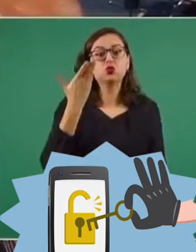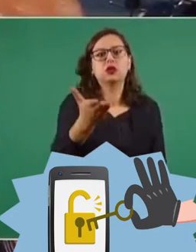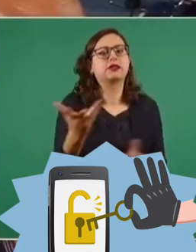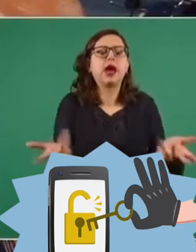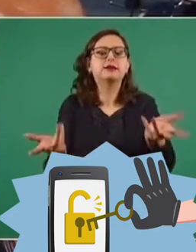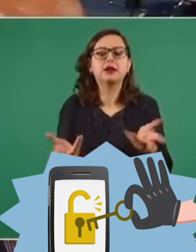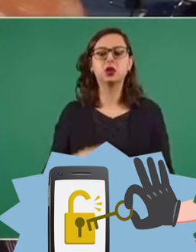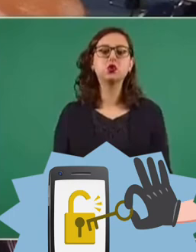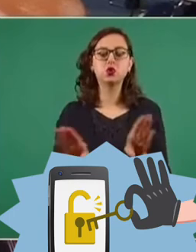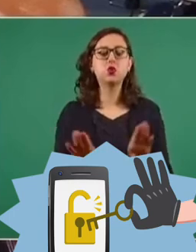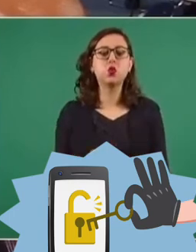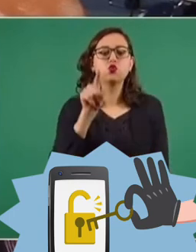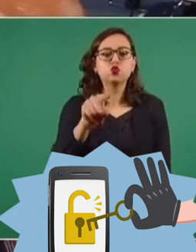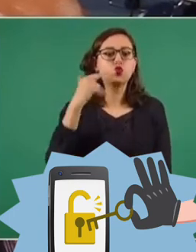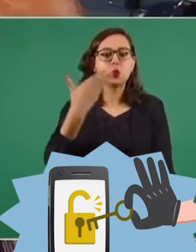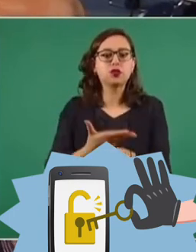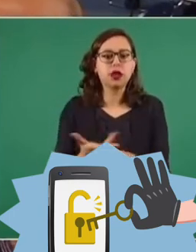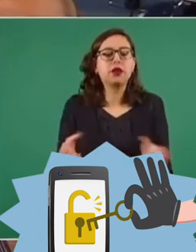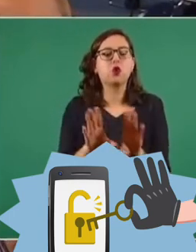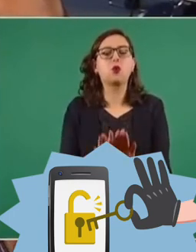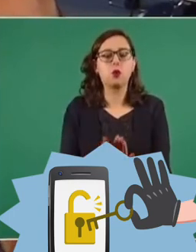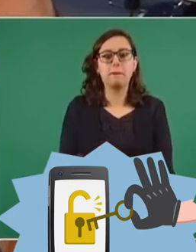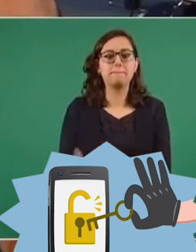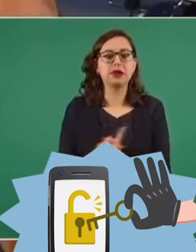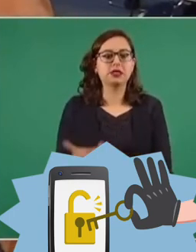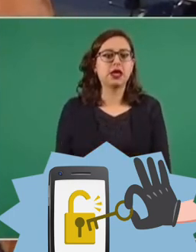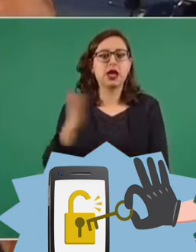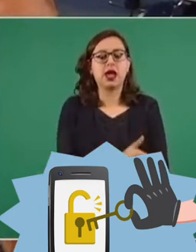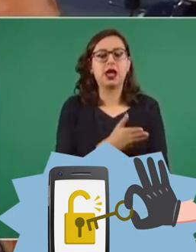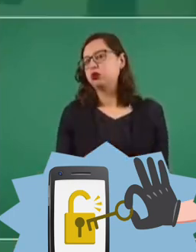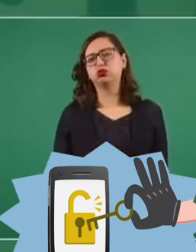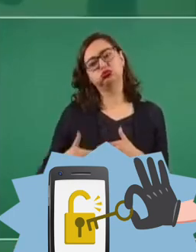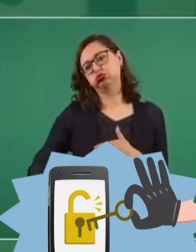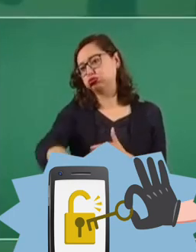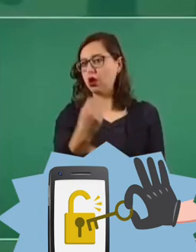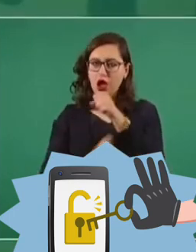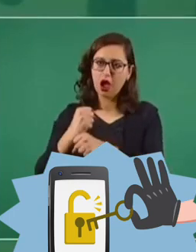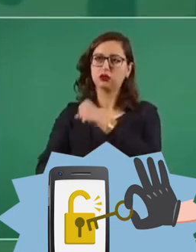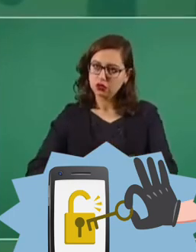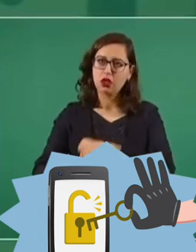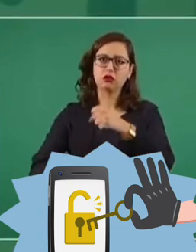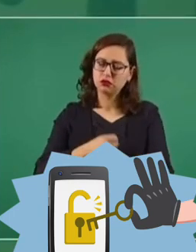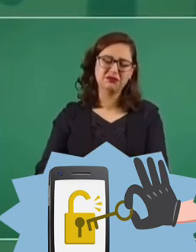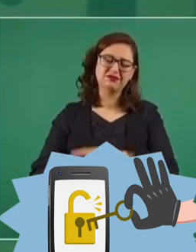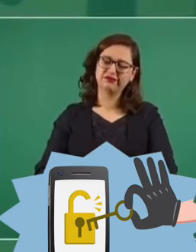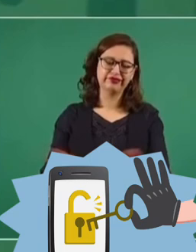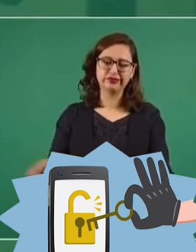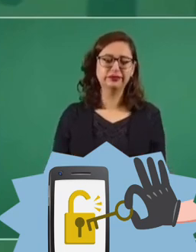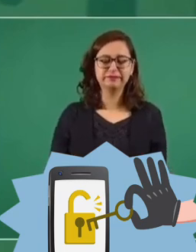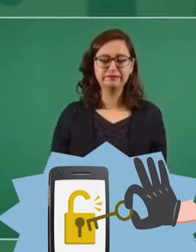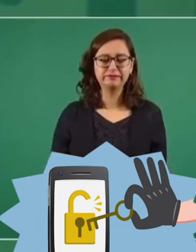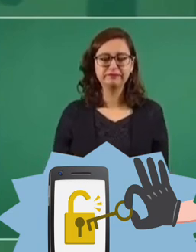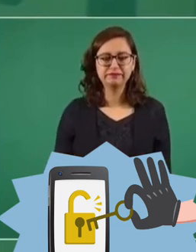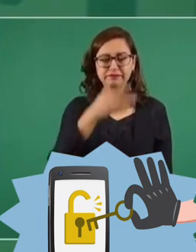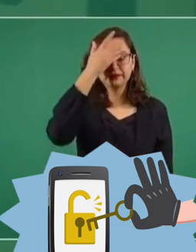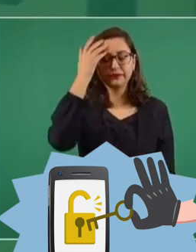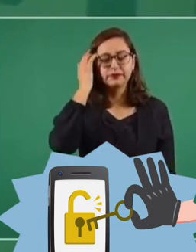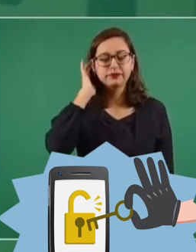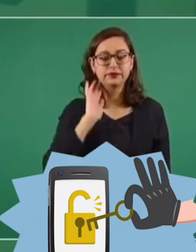tomar, pues ahora sí que en lo que le corresponde a usted por este tipo de acciones que sucedieron en la administración de Enrique Peña Nieto? Hay que